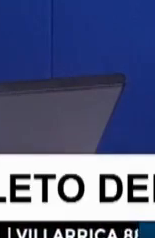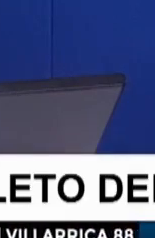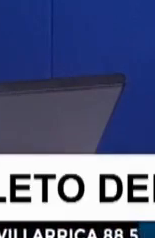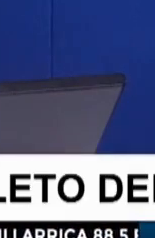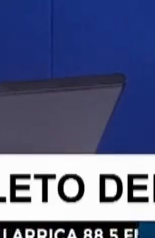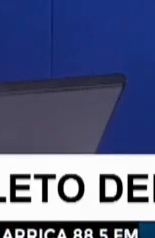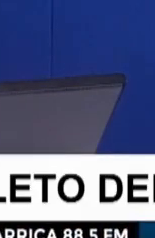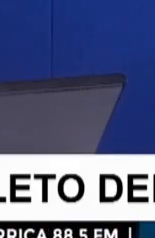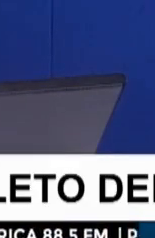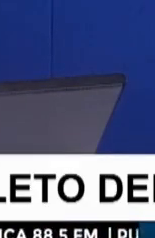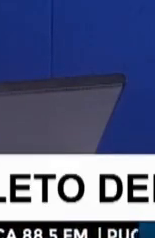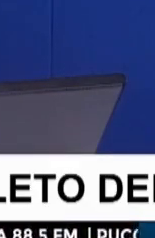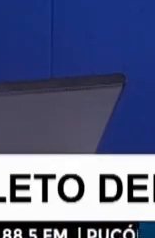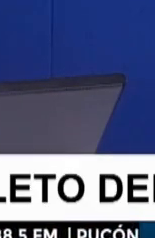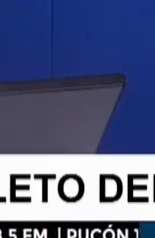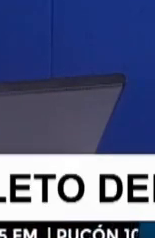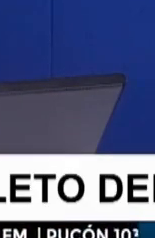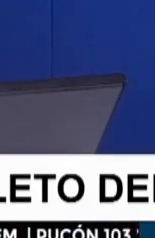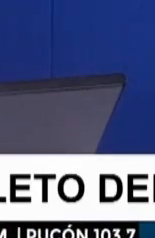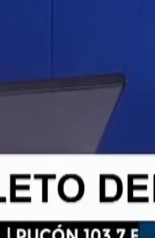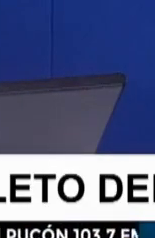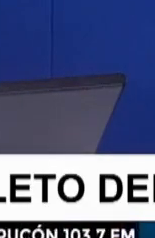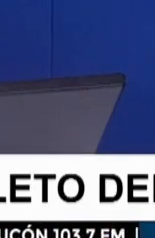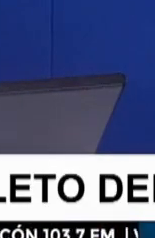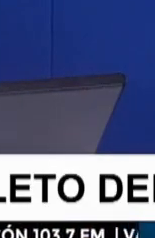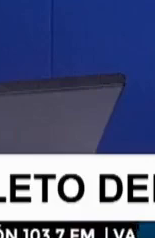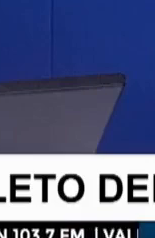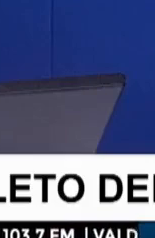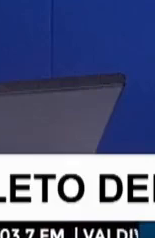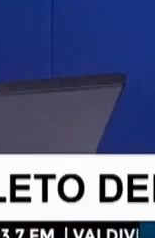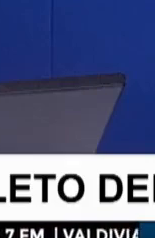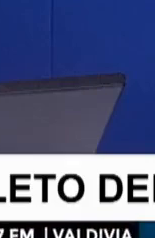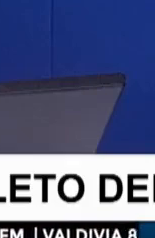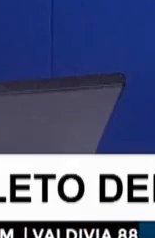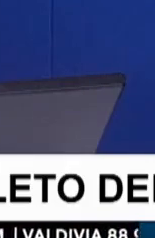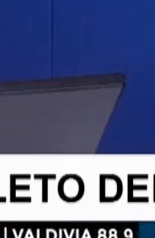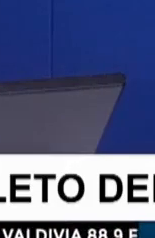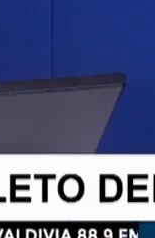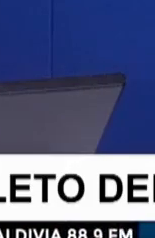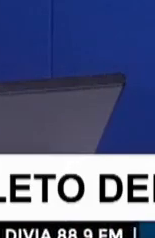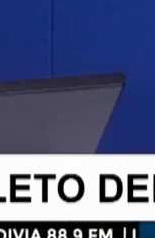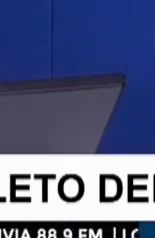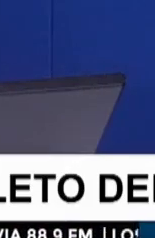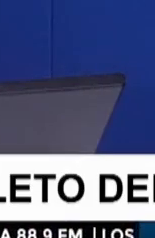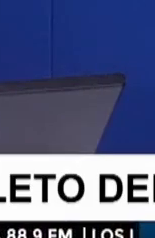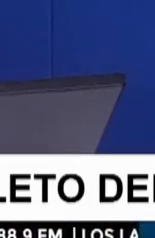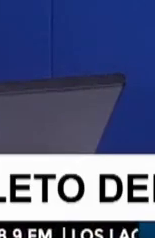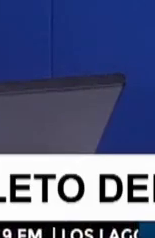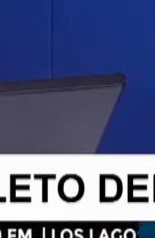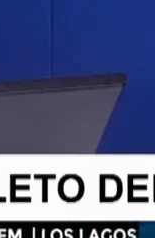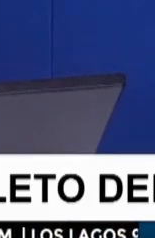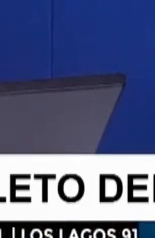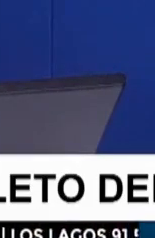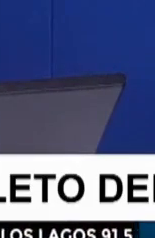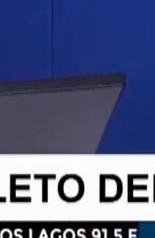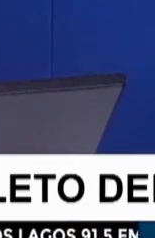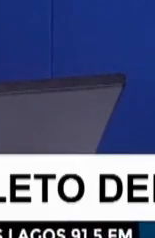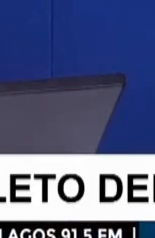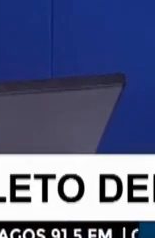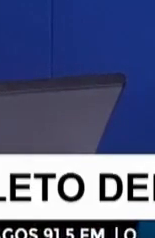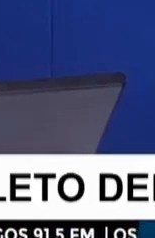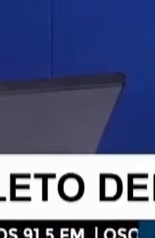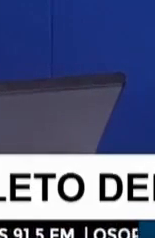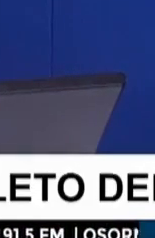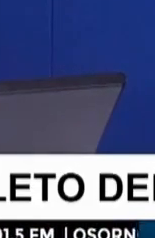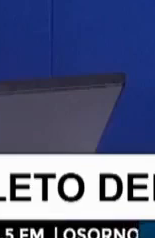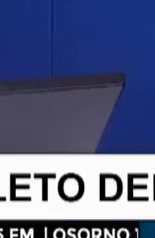la provincia de Los Ángeles, hacia arriba. En el lugar dejaron lienzos en contra del estado de excepción constitucional de emergencia. Ya estamos en contacto con